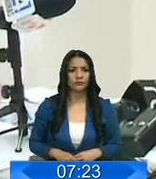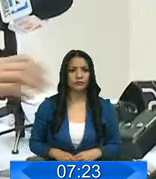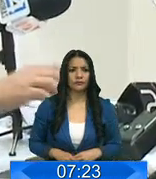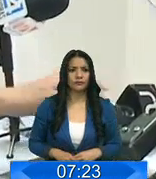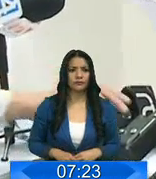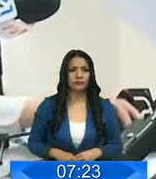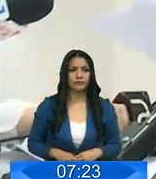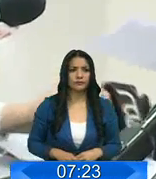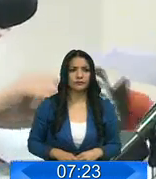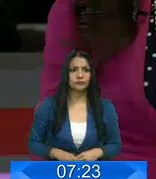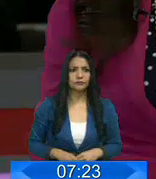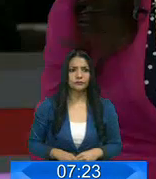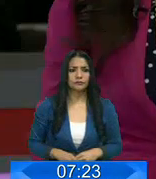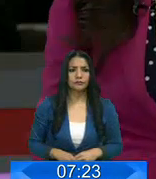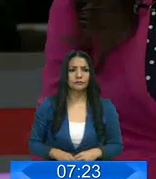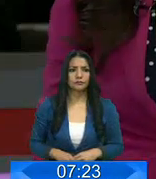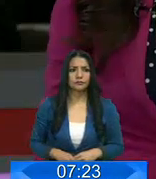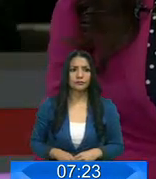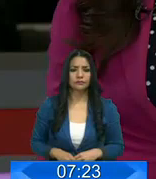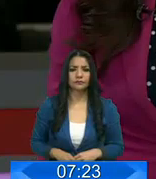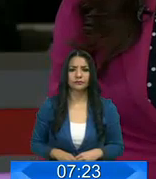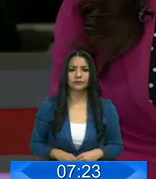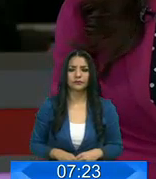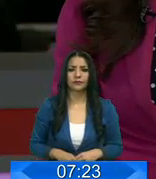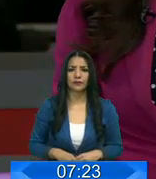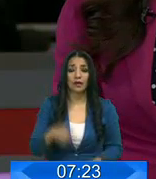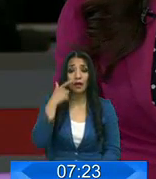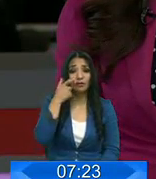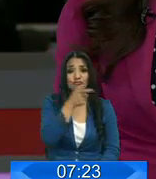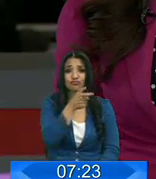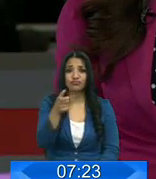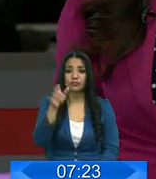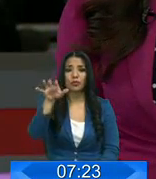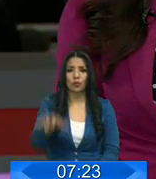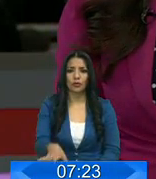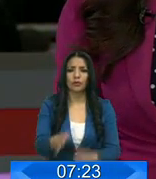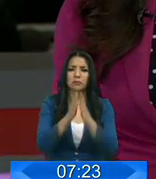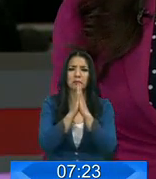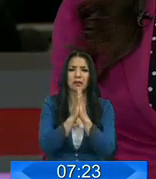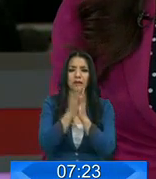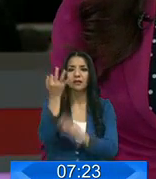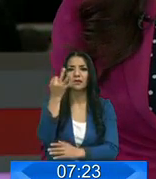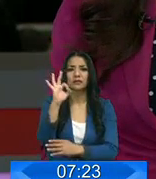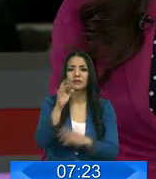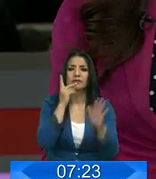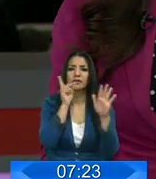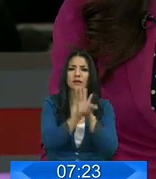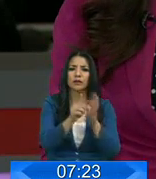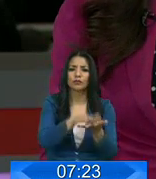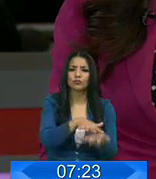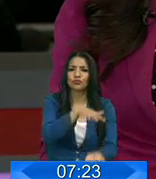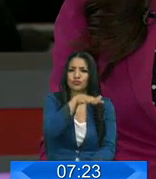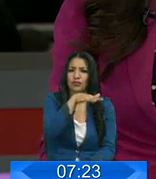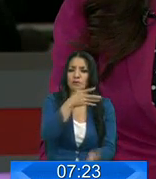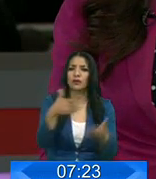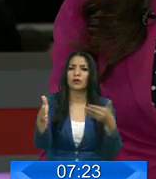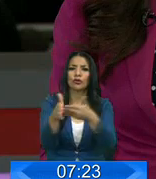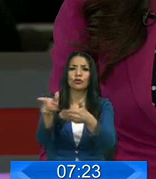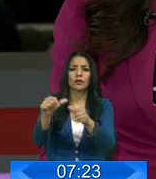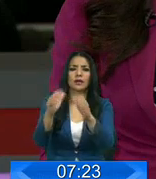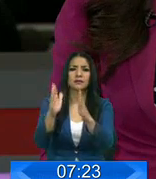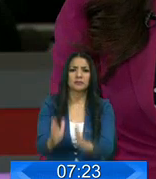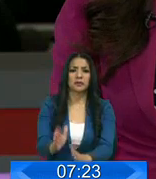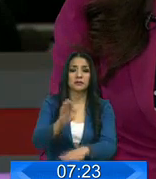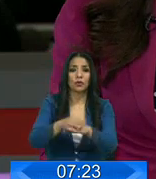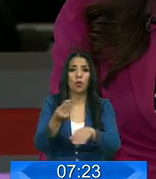Gallo. Y la Fiscalía General del Estado espera evacuar al menos 19 denuncias que existen en contra de asambleístas